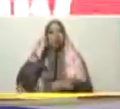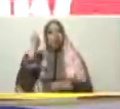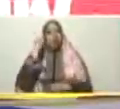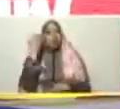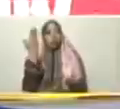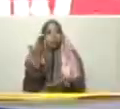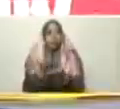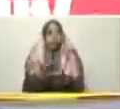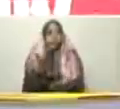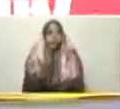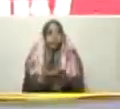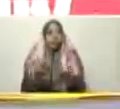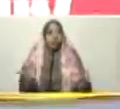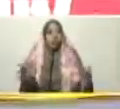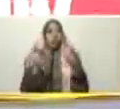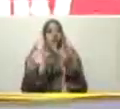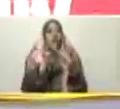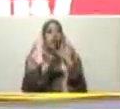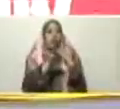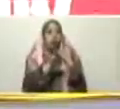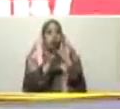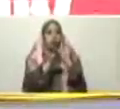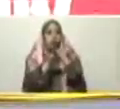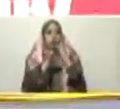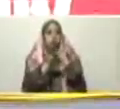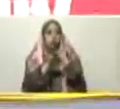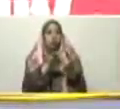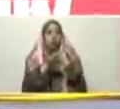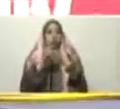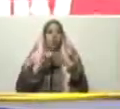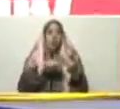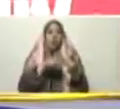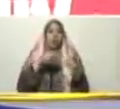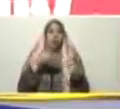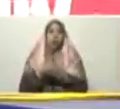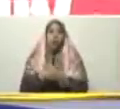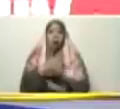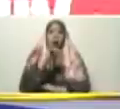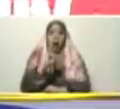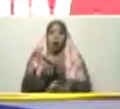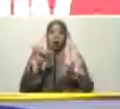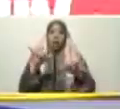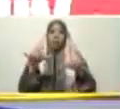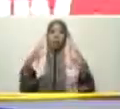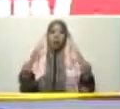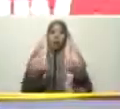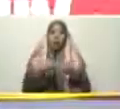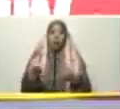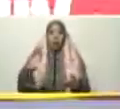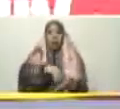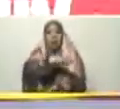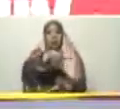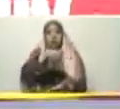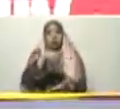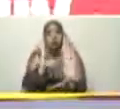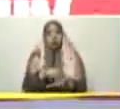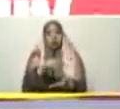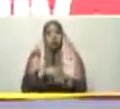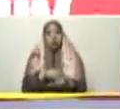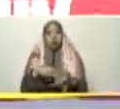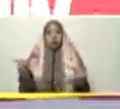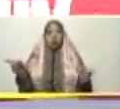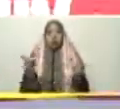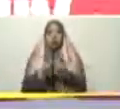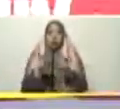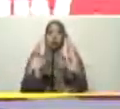un enlace y decirla se puede estar miembros de la dirección nacional activa miembros del